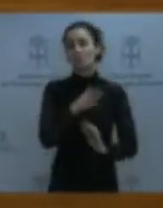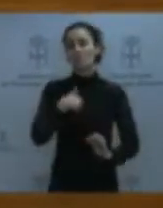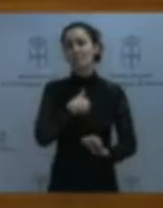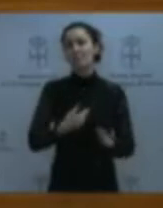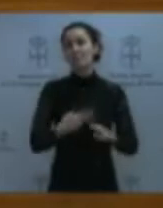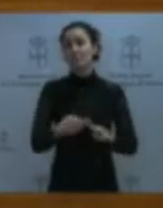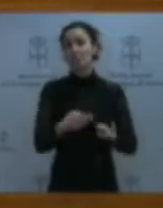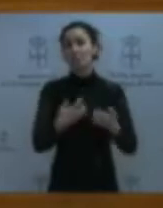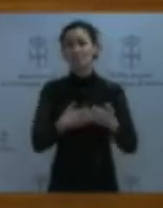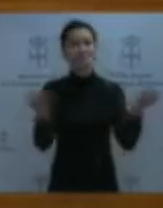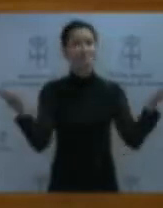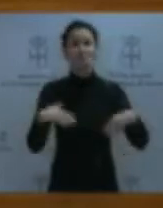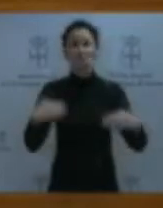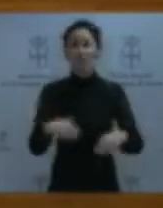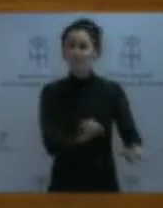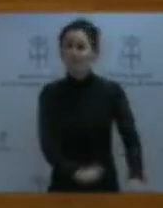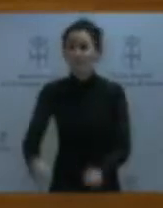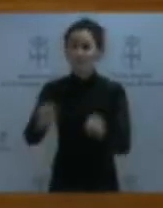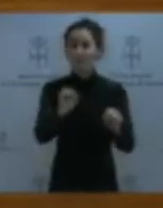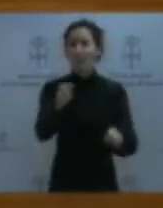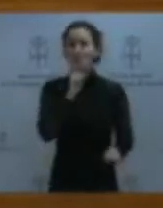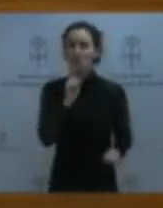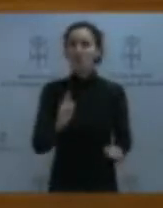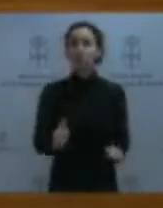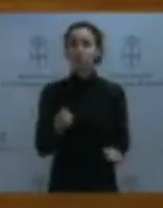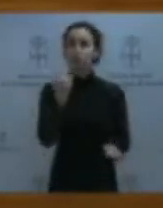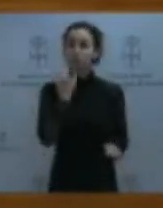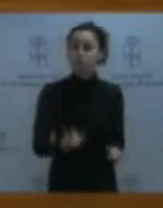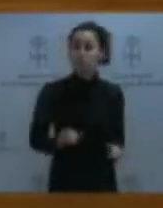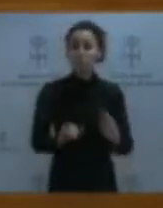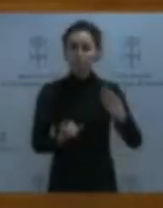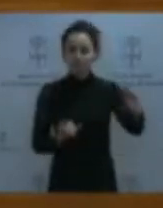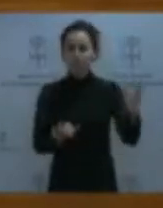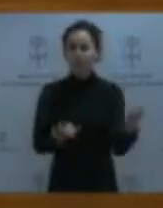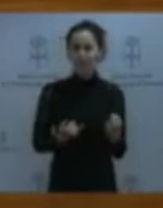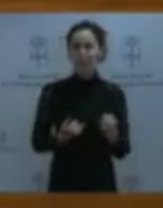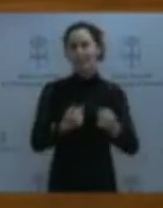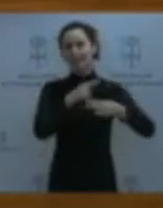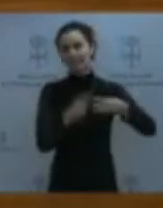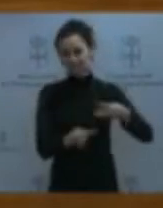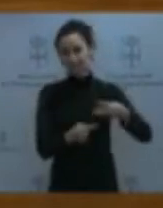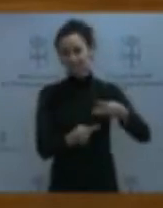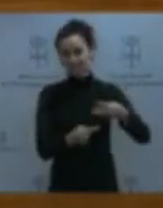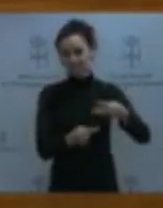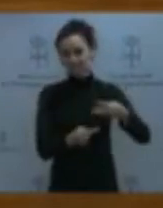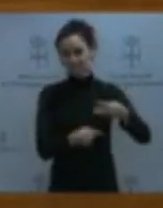defender. Pero claro, un sistema eléctrico tiene que ser, por definición, tiene que reunir 3 condiciones. Tiene que ser